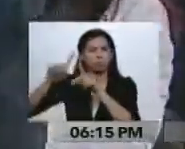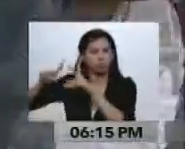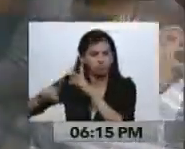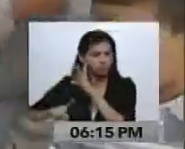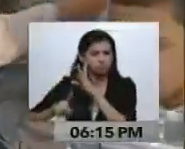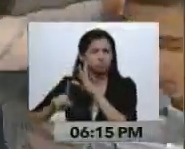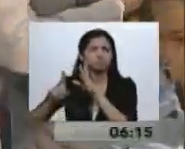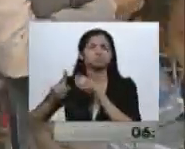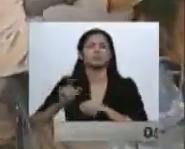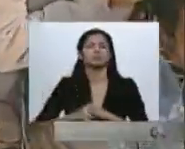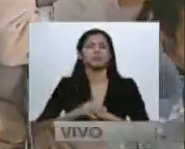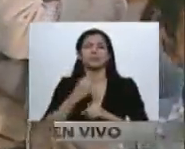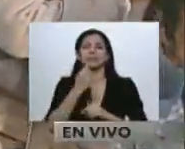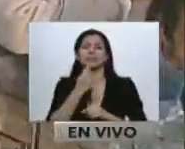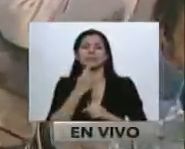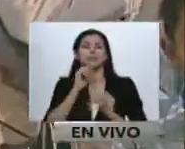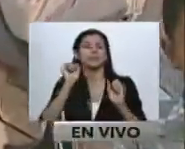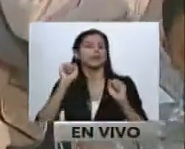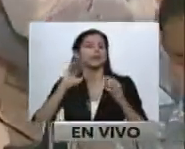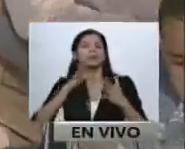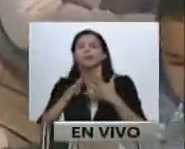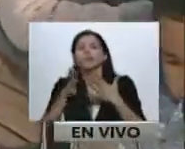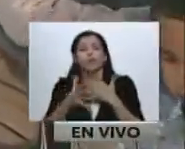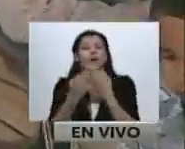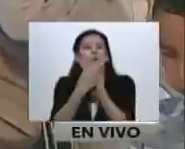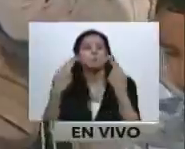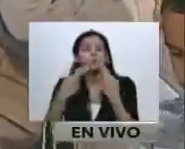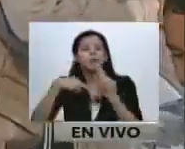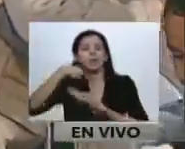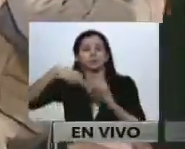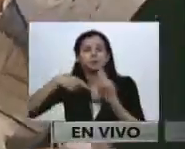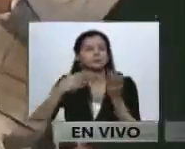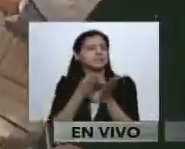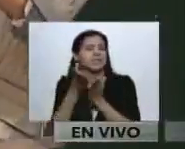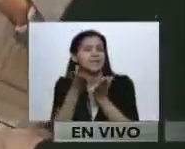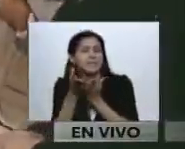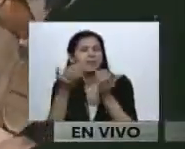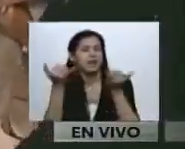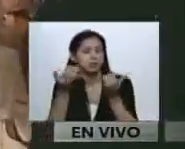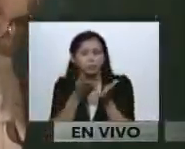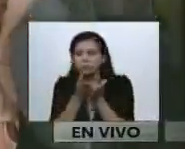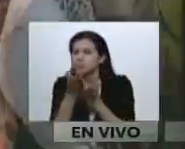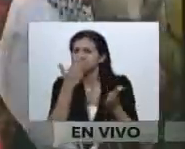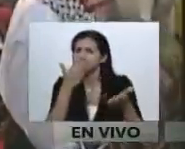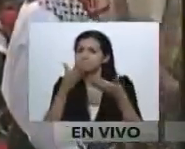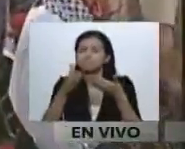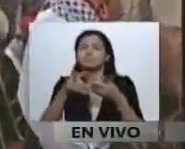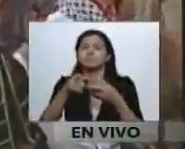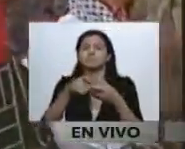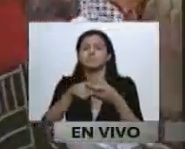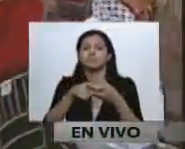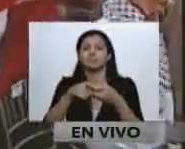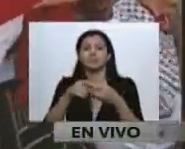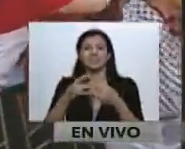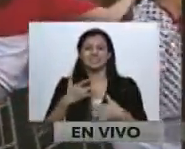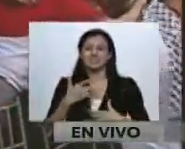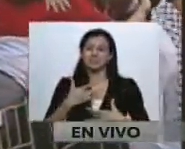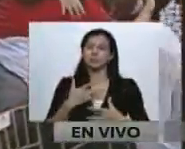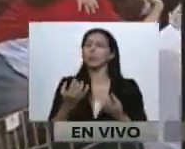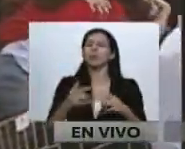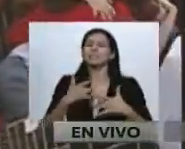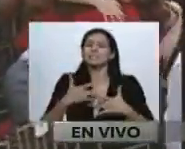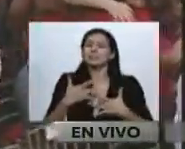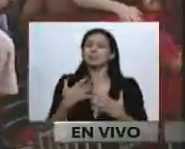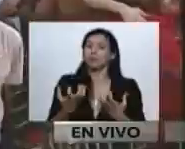que es el compromiso con la revolución, el compromiso con seguir adelante, el compromiso de que esta llama revolucionaria